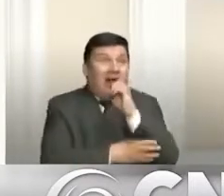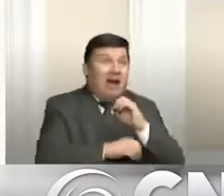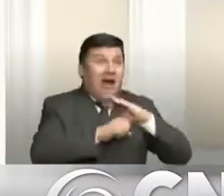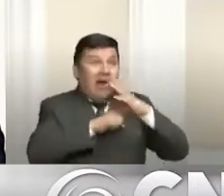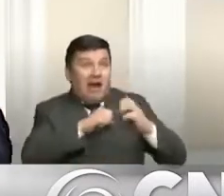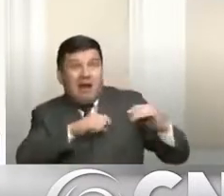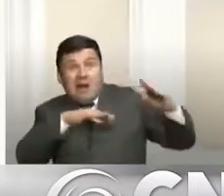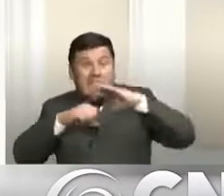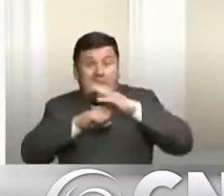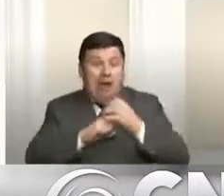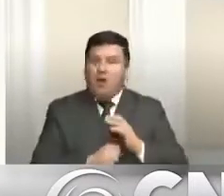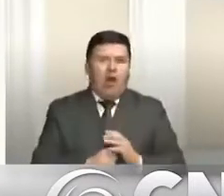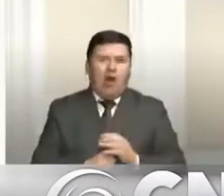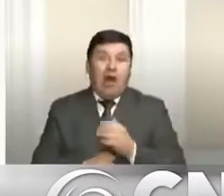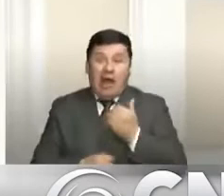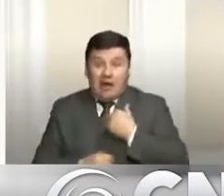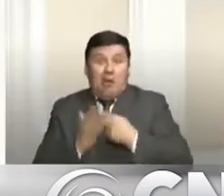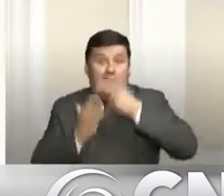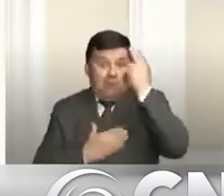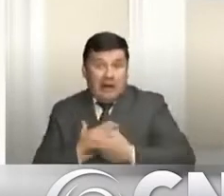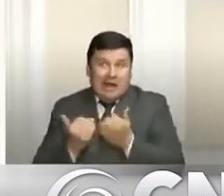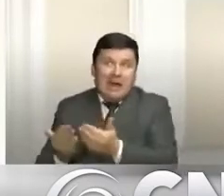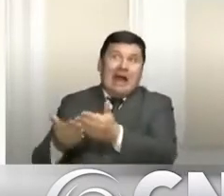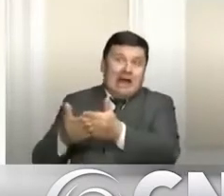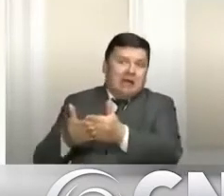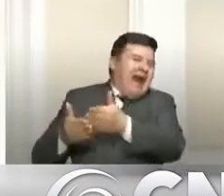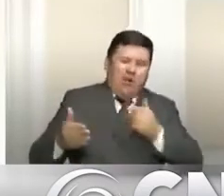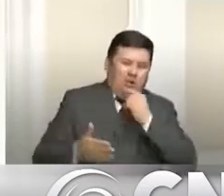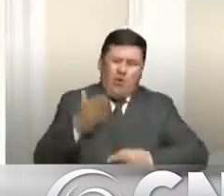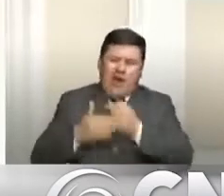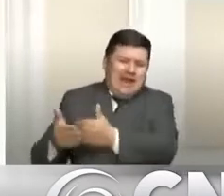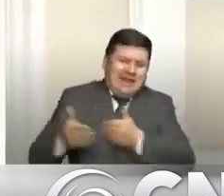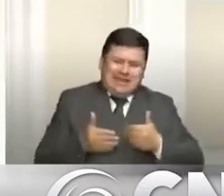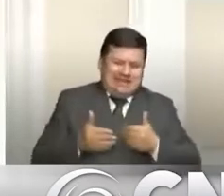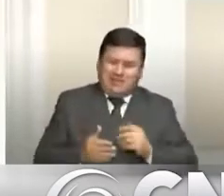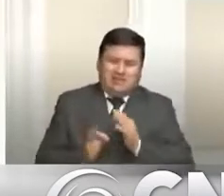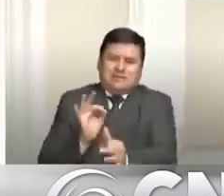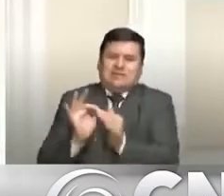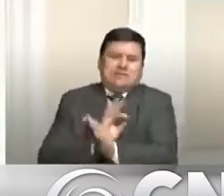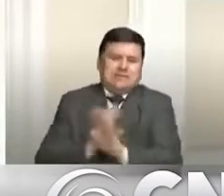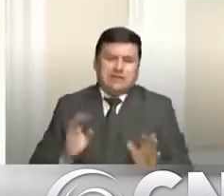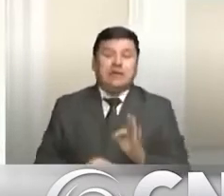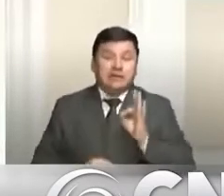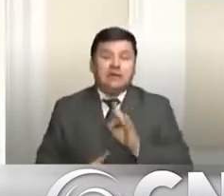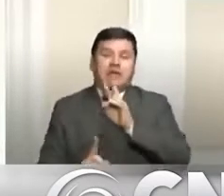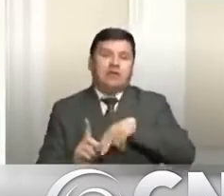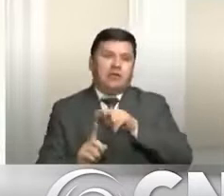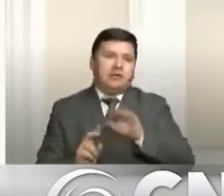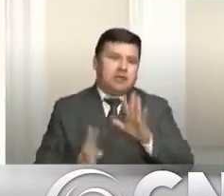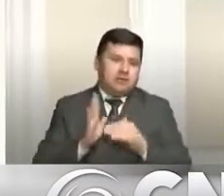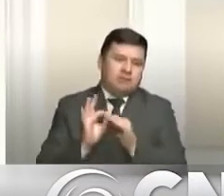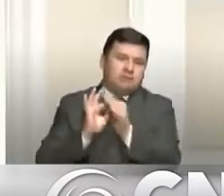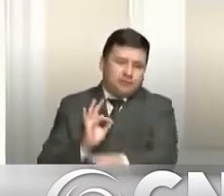cob en diecinueve sino que lo aceleramos a partir de la coyuntura del cobi 19 pero va a estar presente cada dos meses